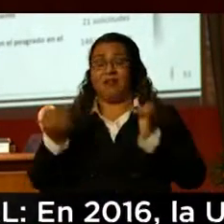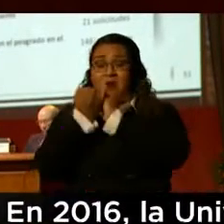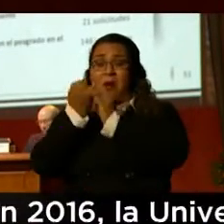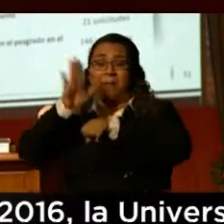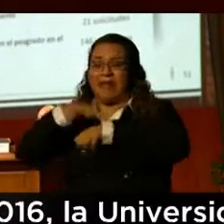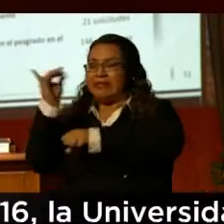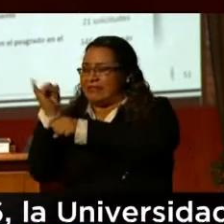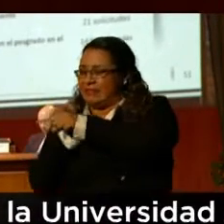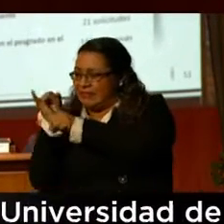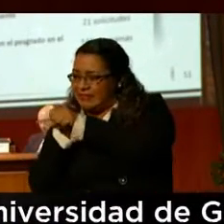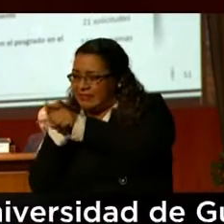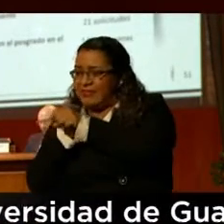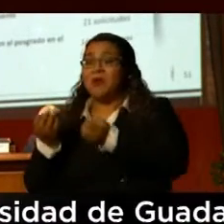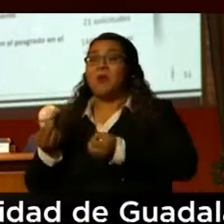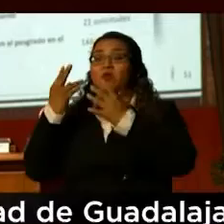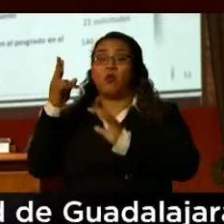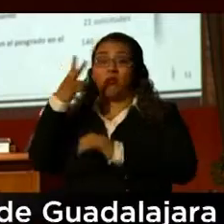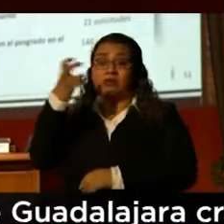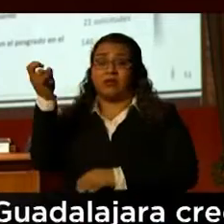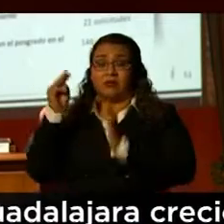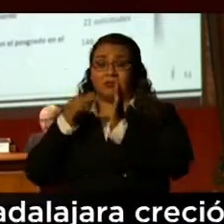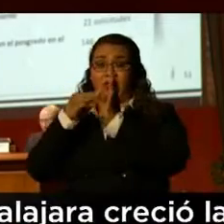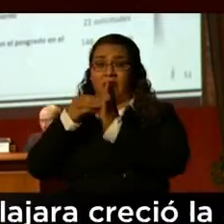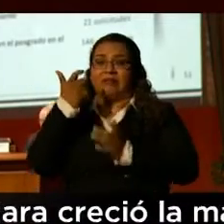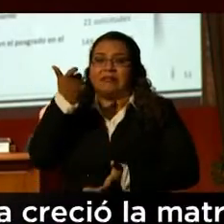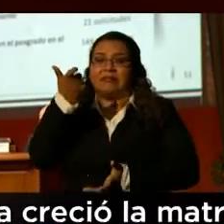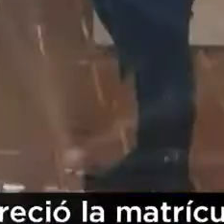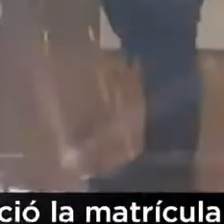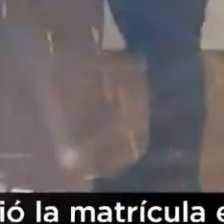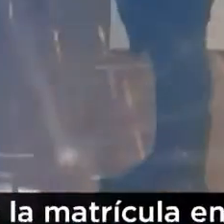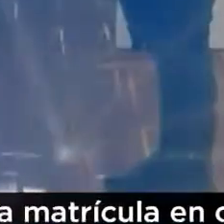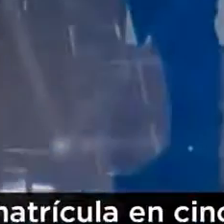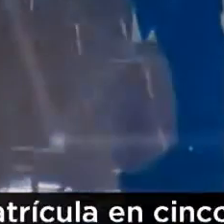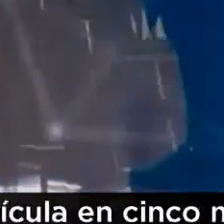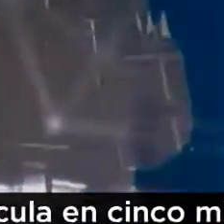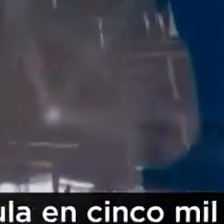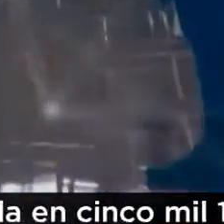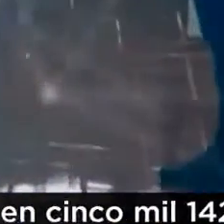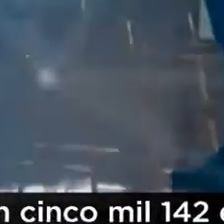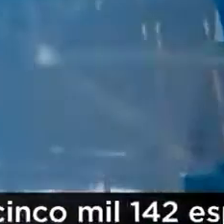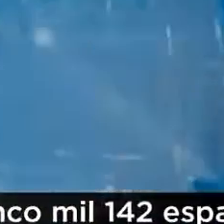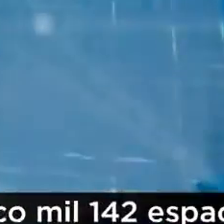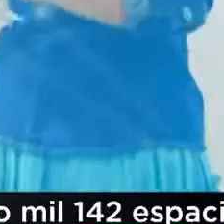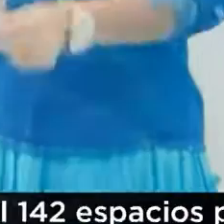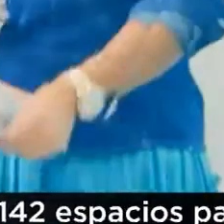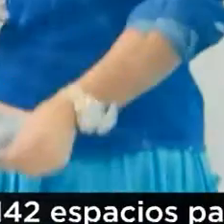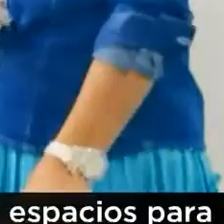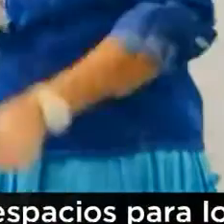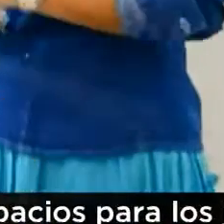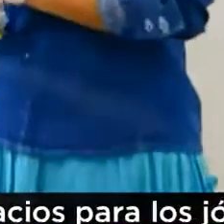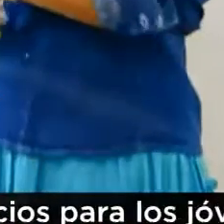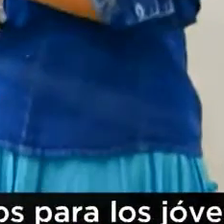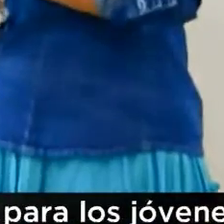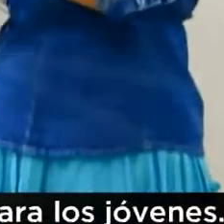alcaldes y diputados locales y federales reunidos en el Teatro Diana, Bravo Padilla dijo que de cada 100 alumnos que realizan trámites para ingresar